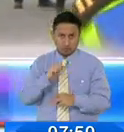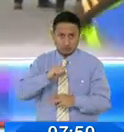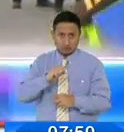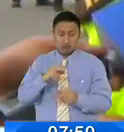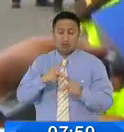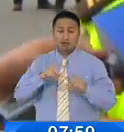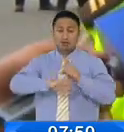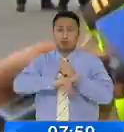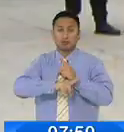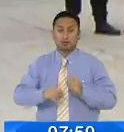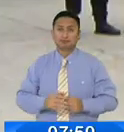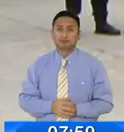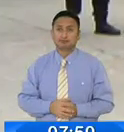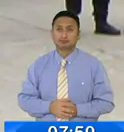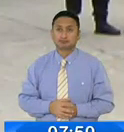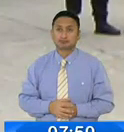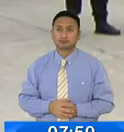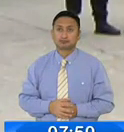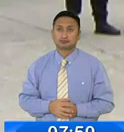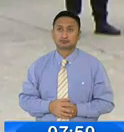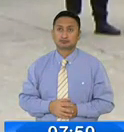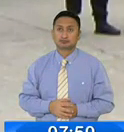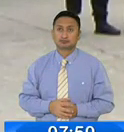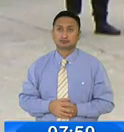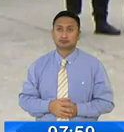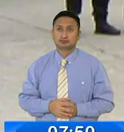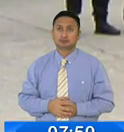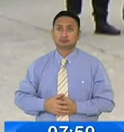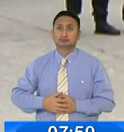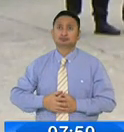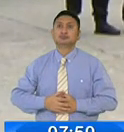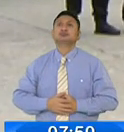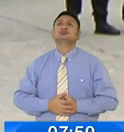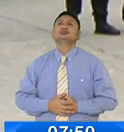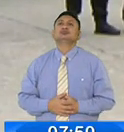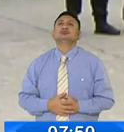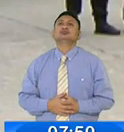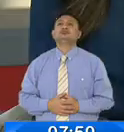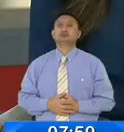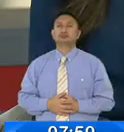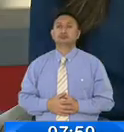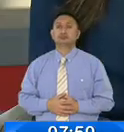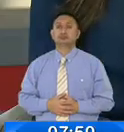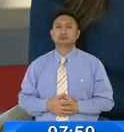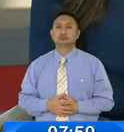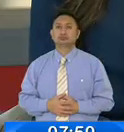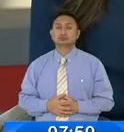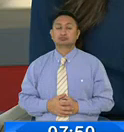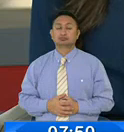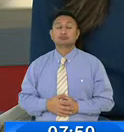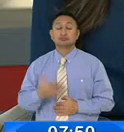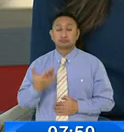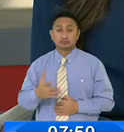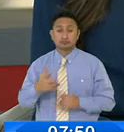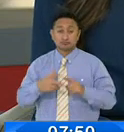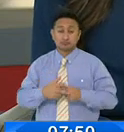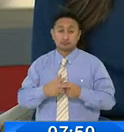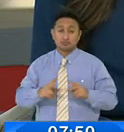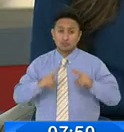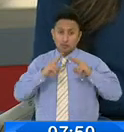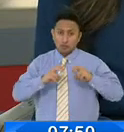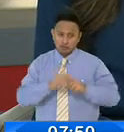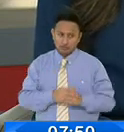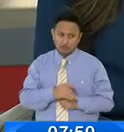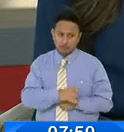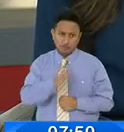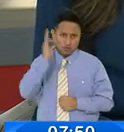común. Informó José Morales. Y se investiga la misteriosa muerte de una mujer